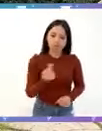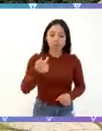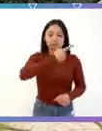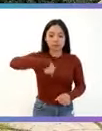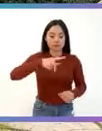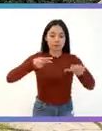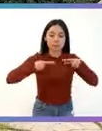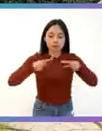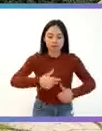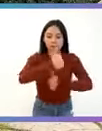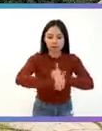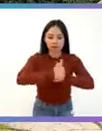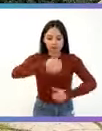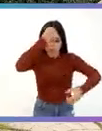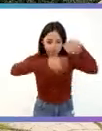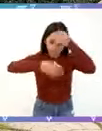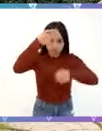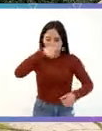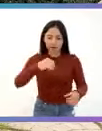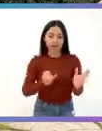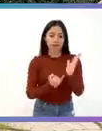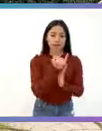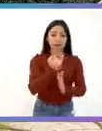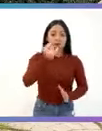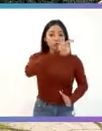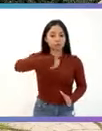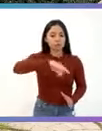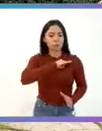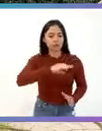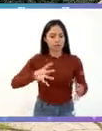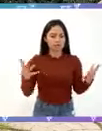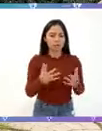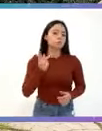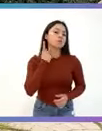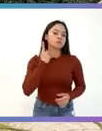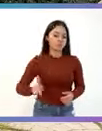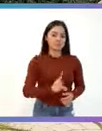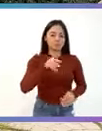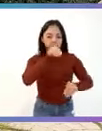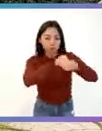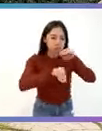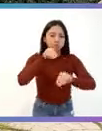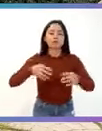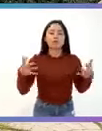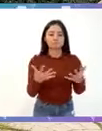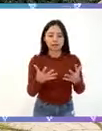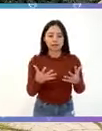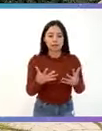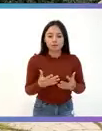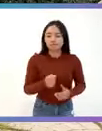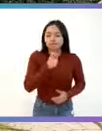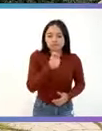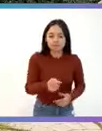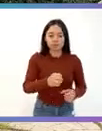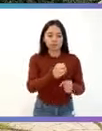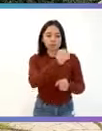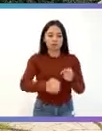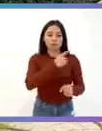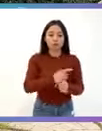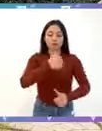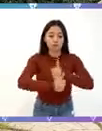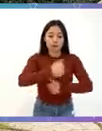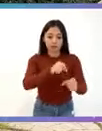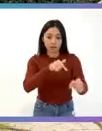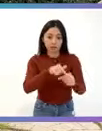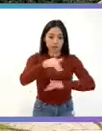de la necesidad de que la ciudadanía participe en las decisiones y su voz tenga eco en la construcción de políticas públicas. Se trata de un